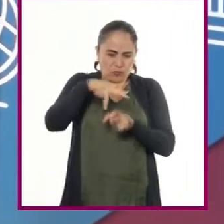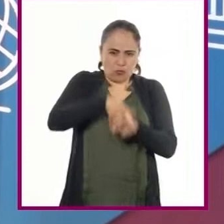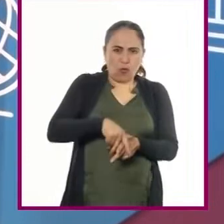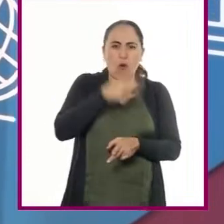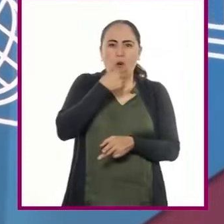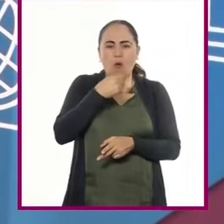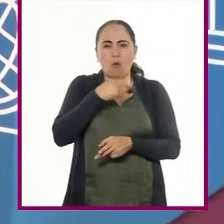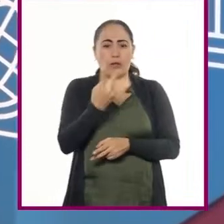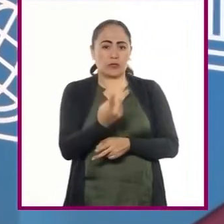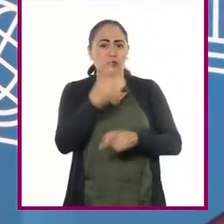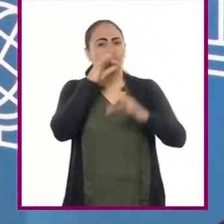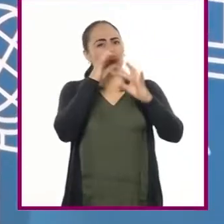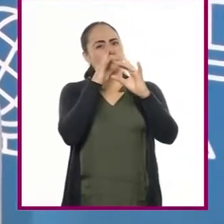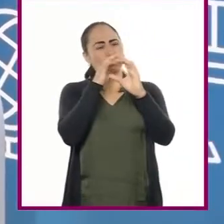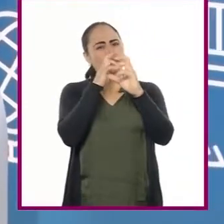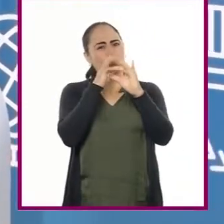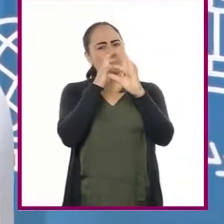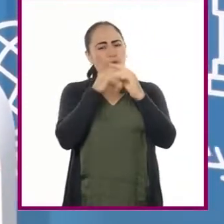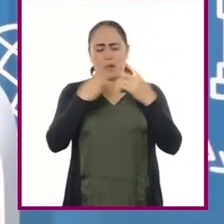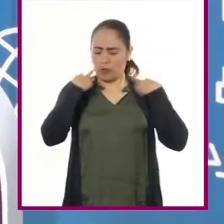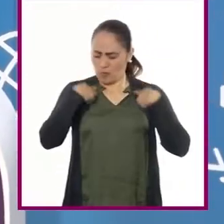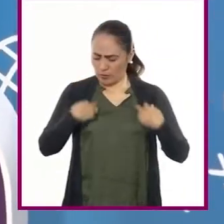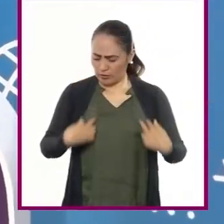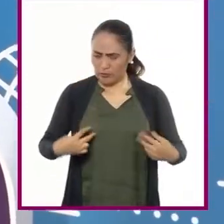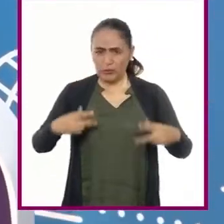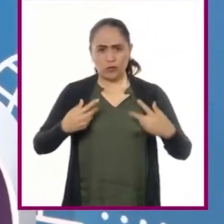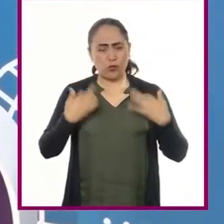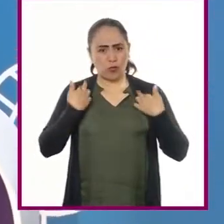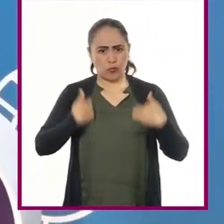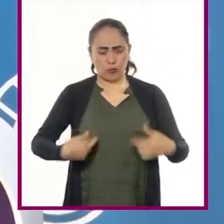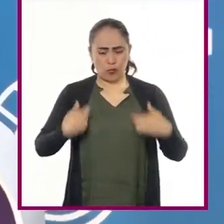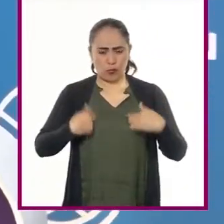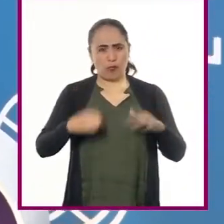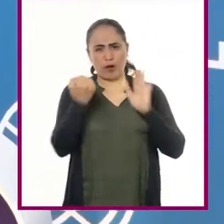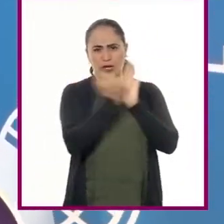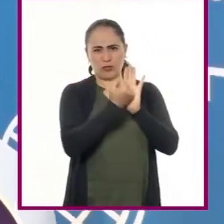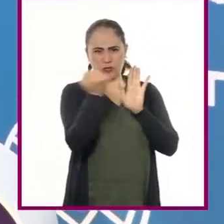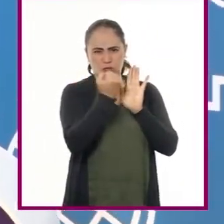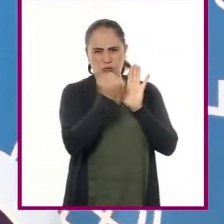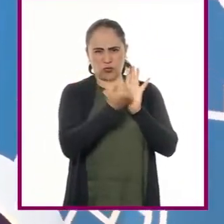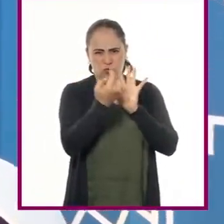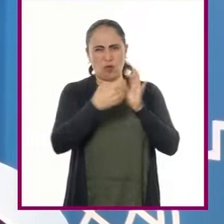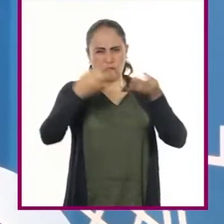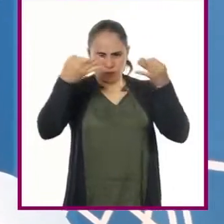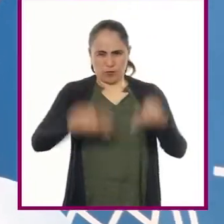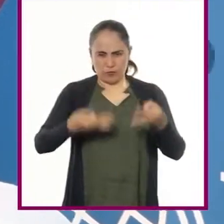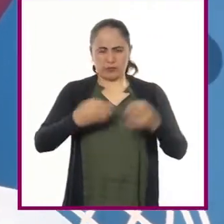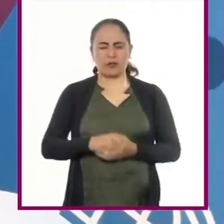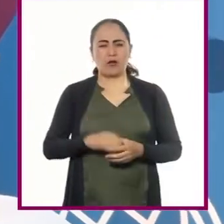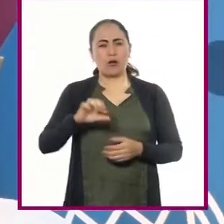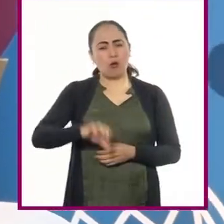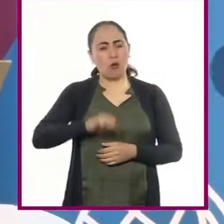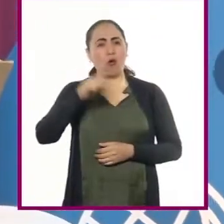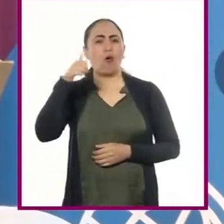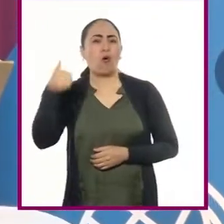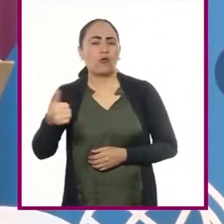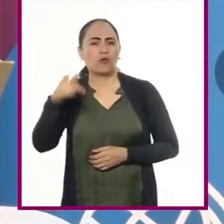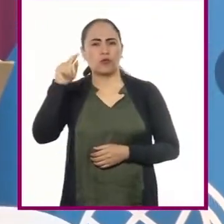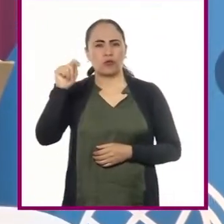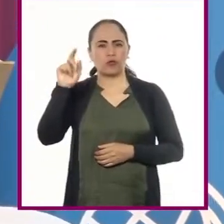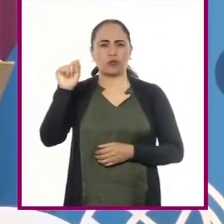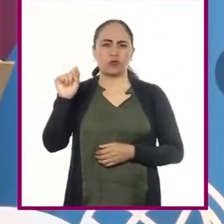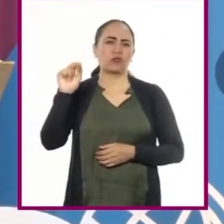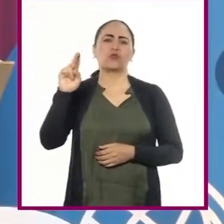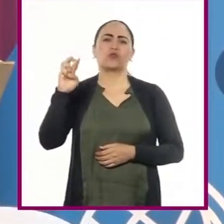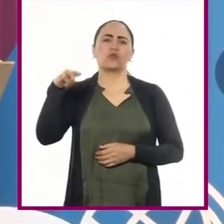sus clarines y mostrando sobre sus vestidos el escudo de armas de la ciudad, otros con tumbales y libreas encarnadas,